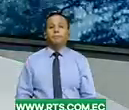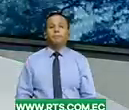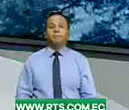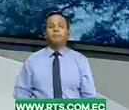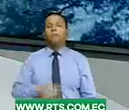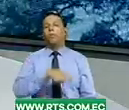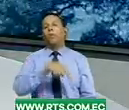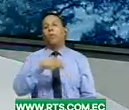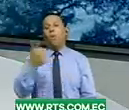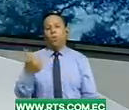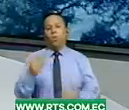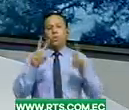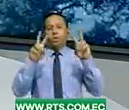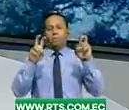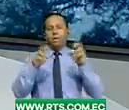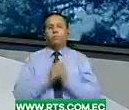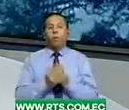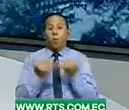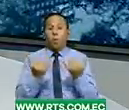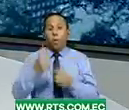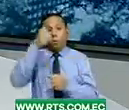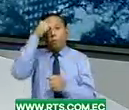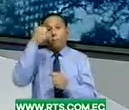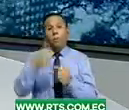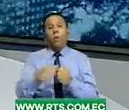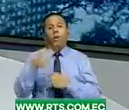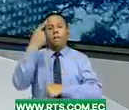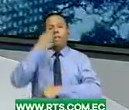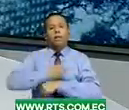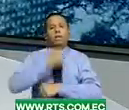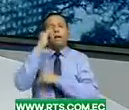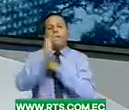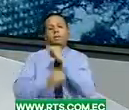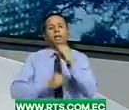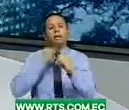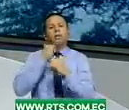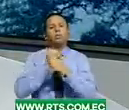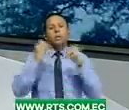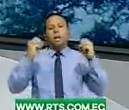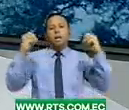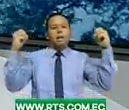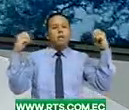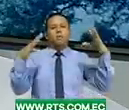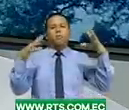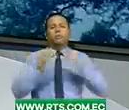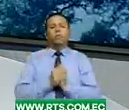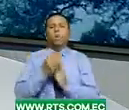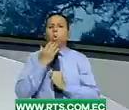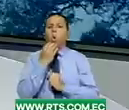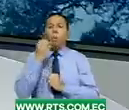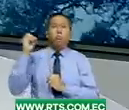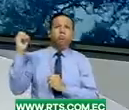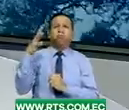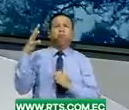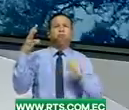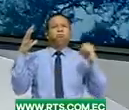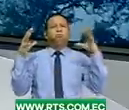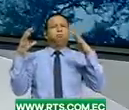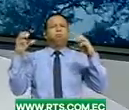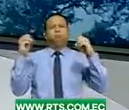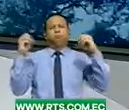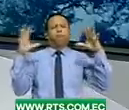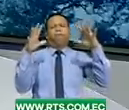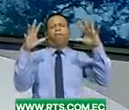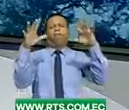En otros temas, hoy se celebra el Día Internacional de la Luz. Desde los rayos gamma hasta las ondas de radio,